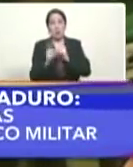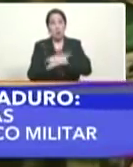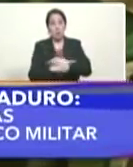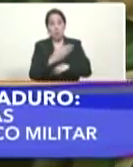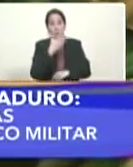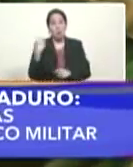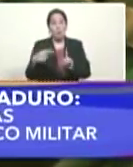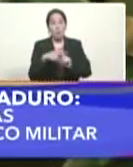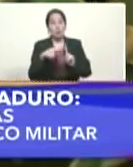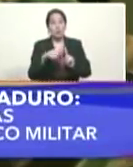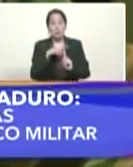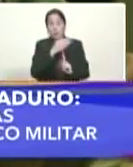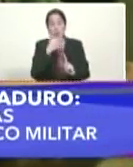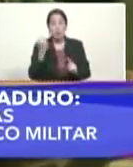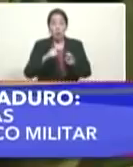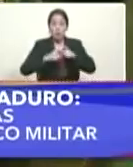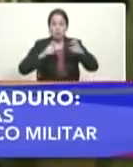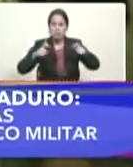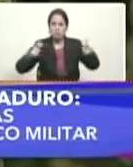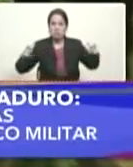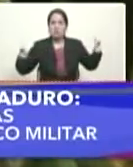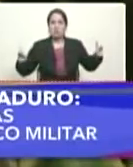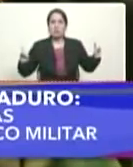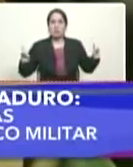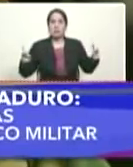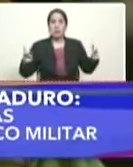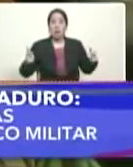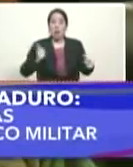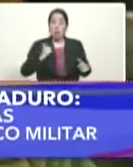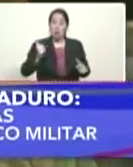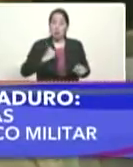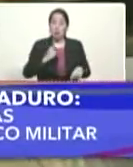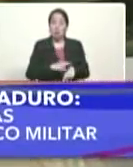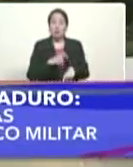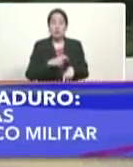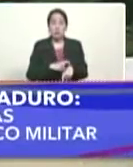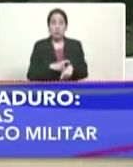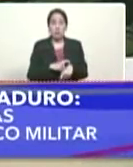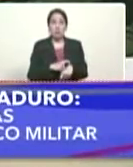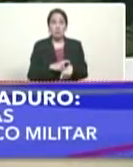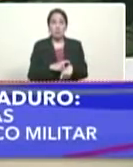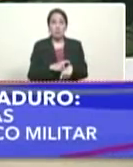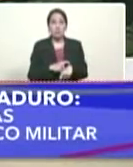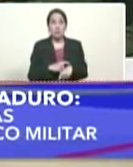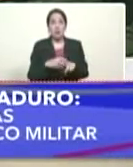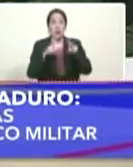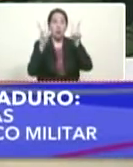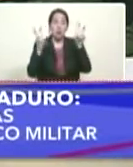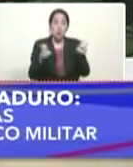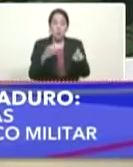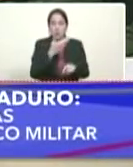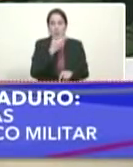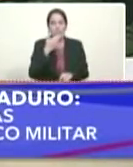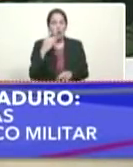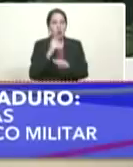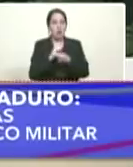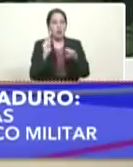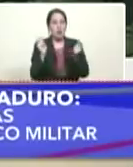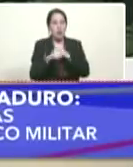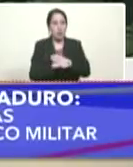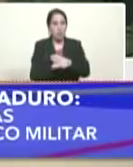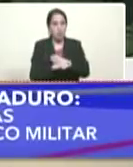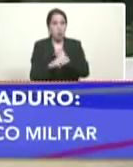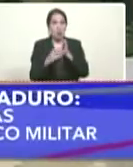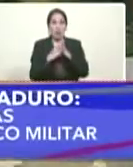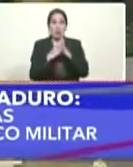mejorar para ampliar aprovechemos esta etapa para nuevos y mejores cambios en